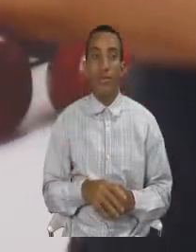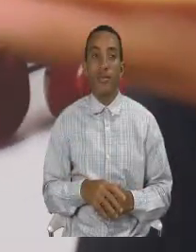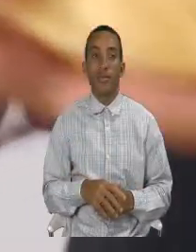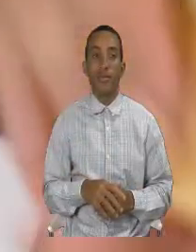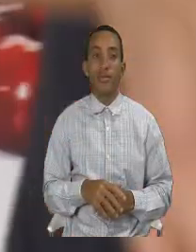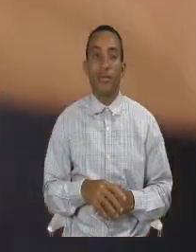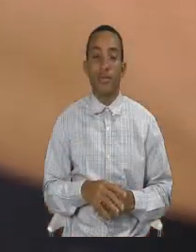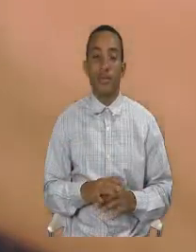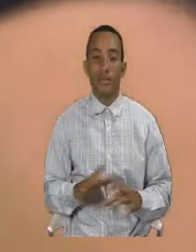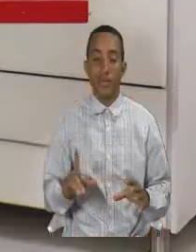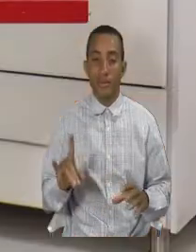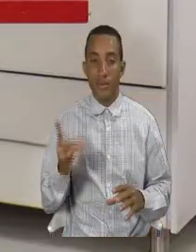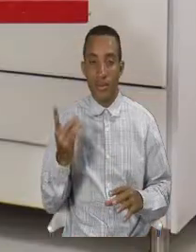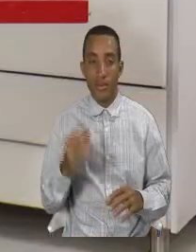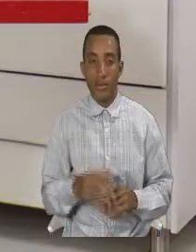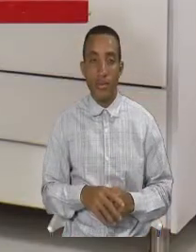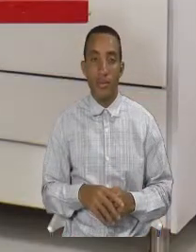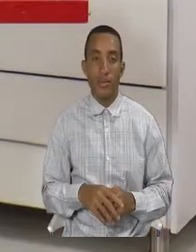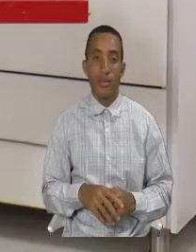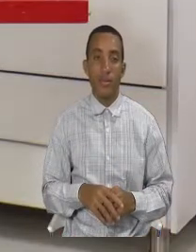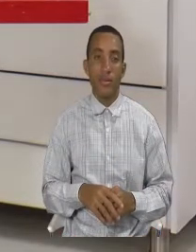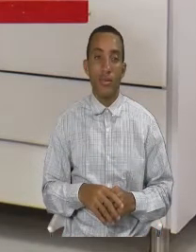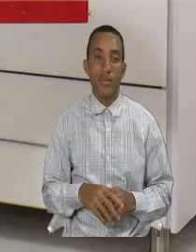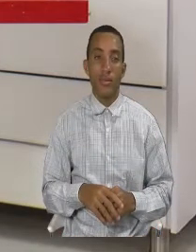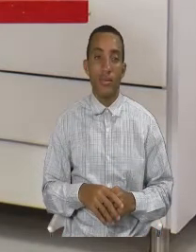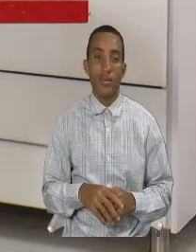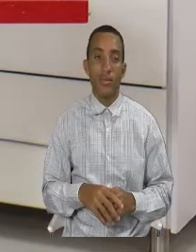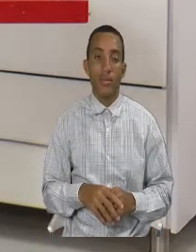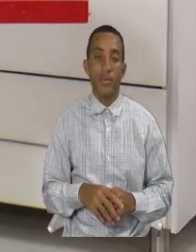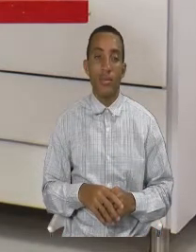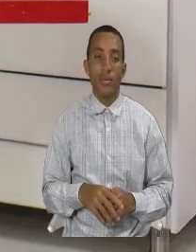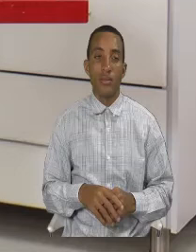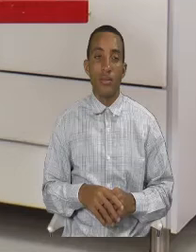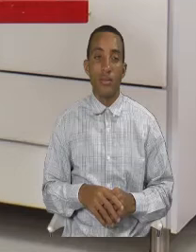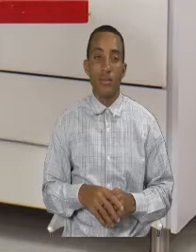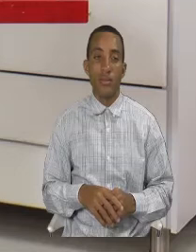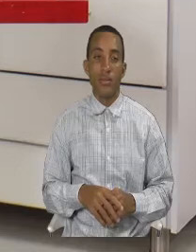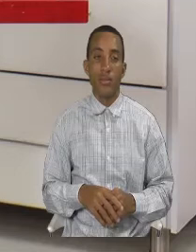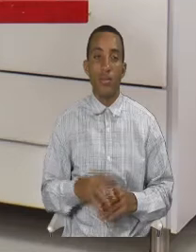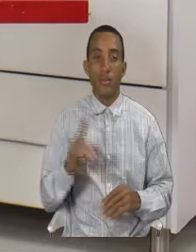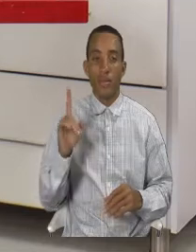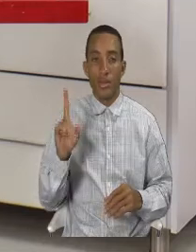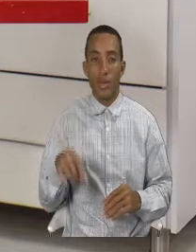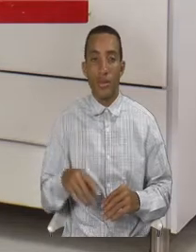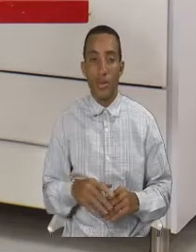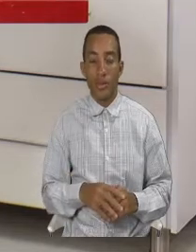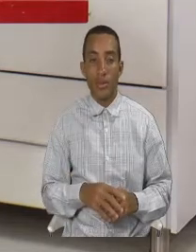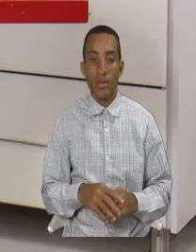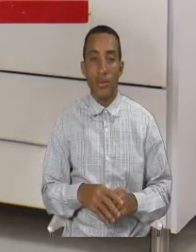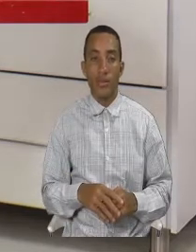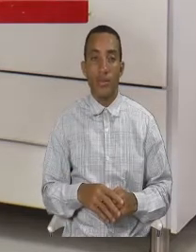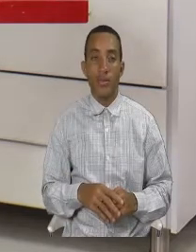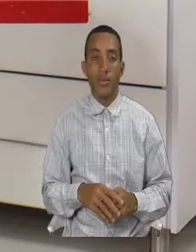Y queda algo consistente. Te vamos a ponerlo acá. Y este también vamos a ponerlo por acá.